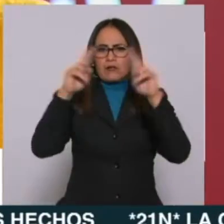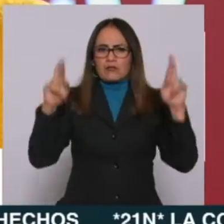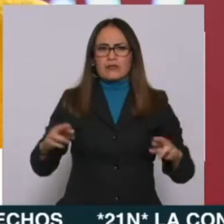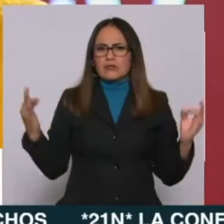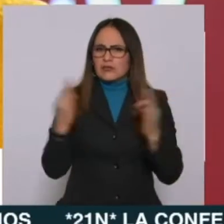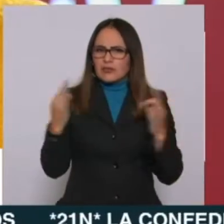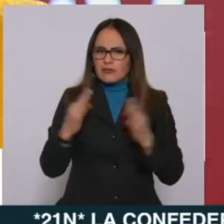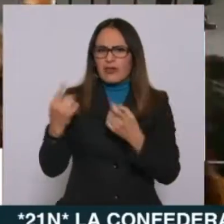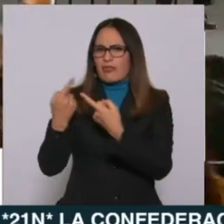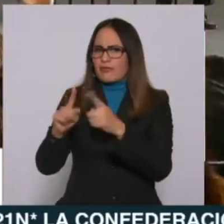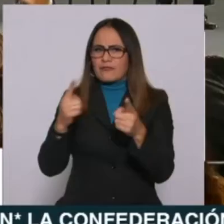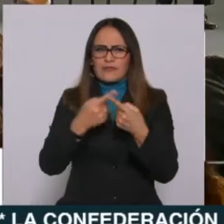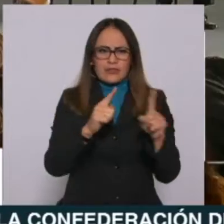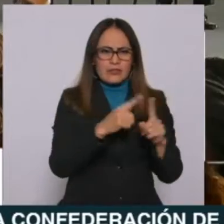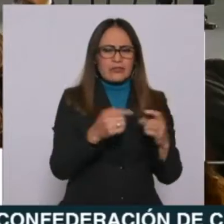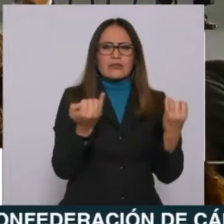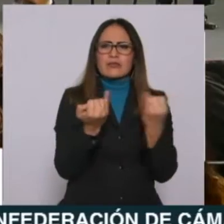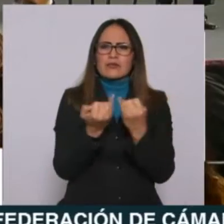electrodomésticos y